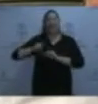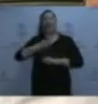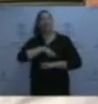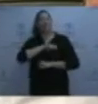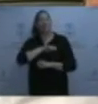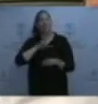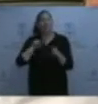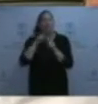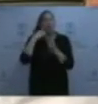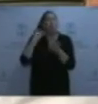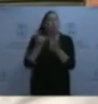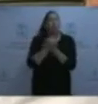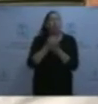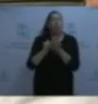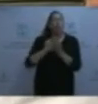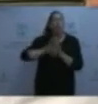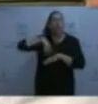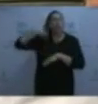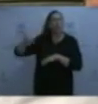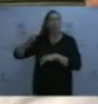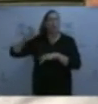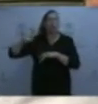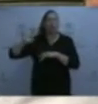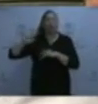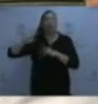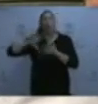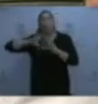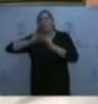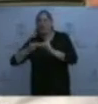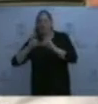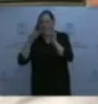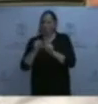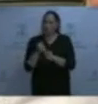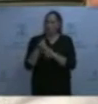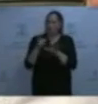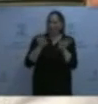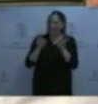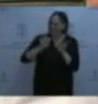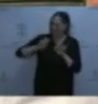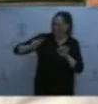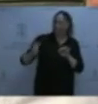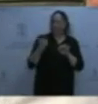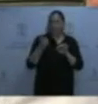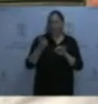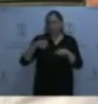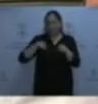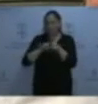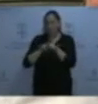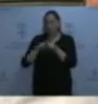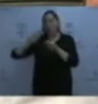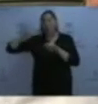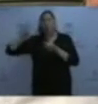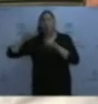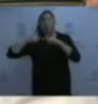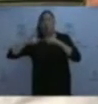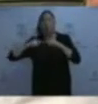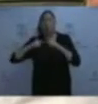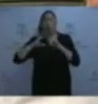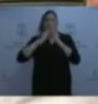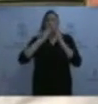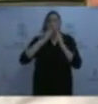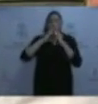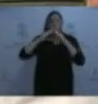prueba externa o, en su lugar, van a aplicar una fórmula alternativa. La Comunidad Valenciana dejará en manos de los colegios la decisión de hacer la reválida. Andalucía, por su